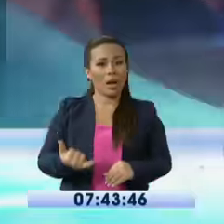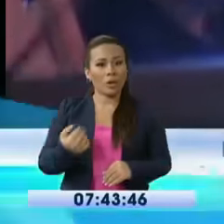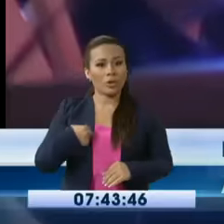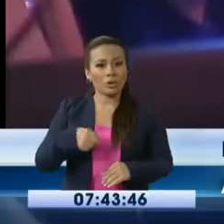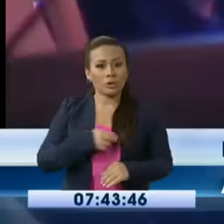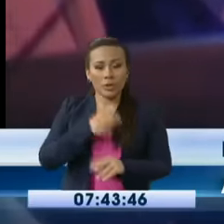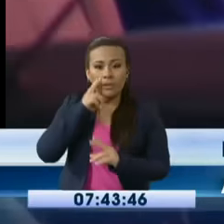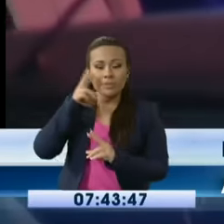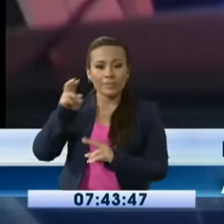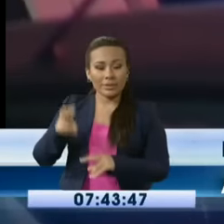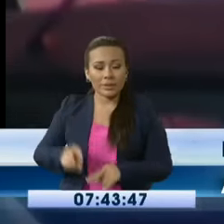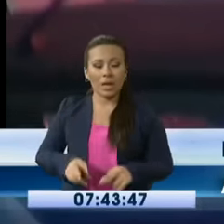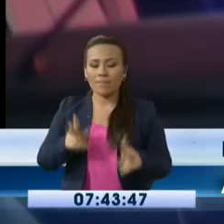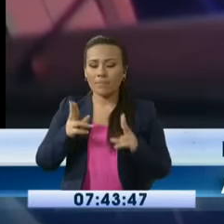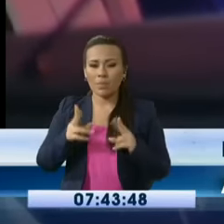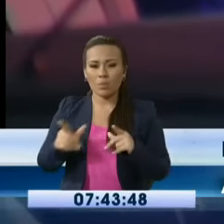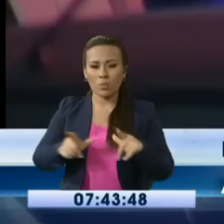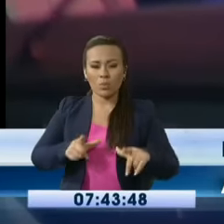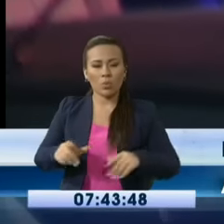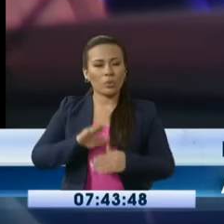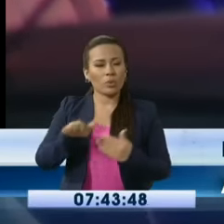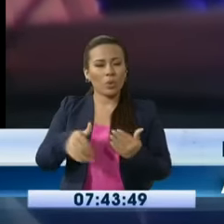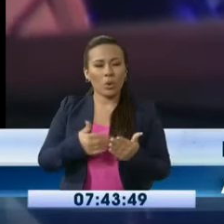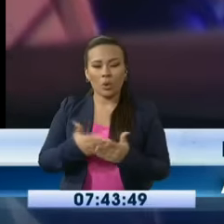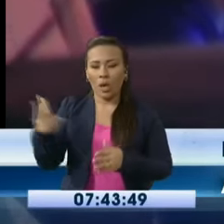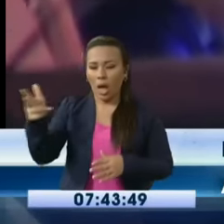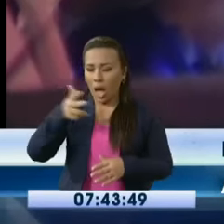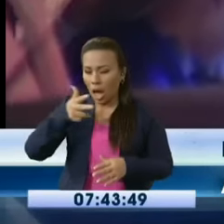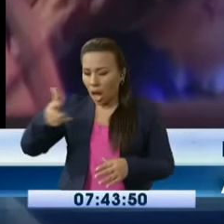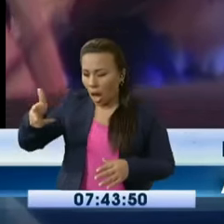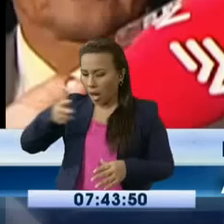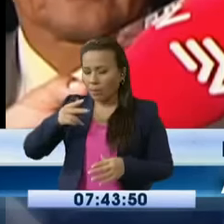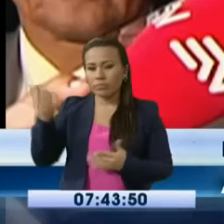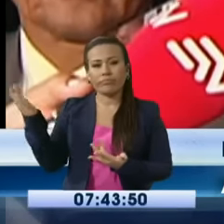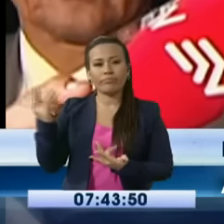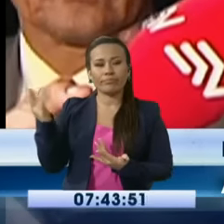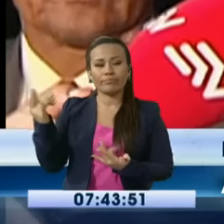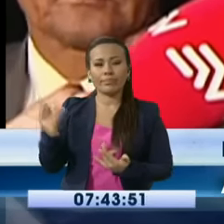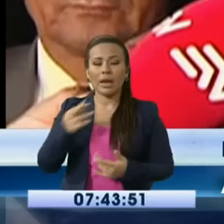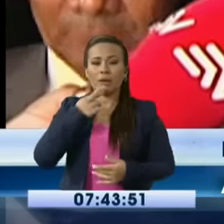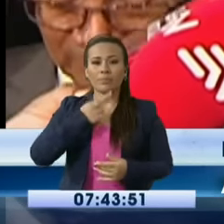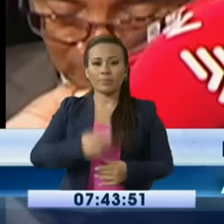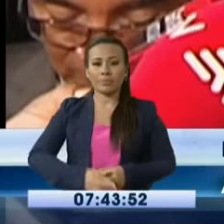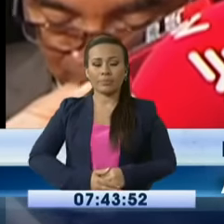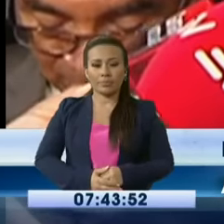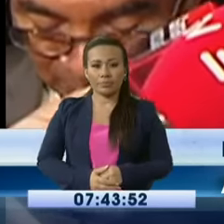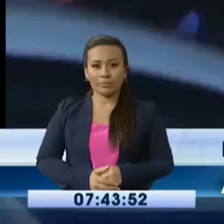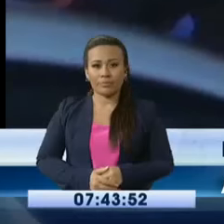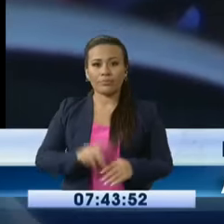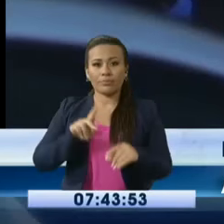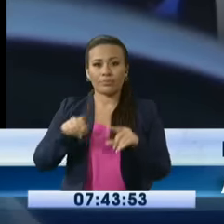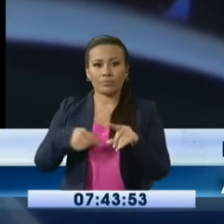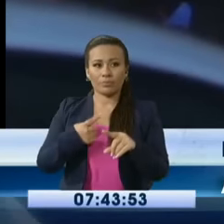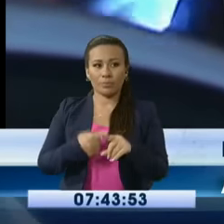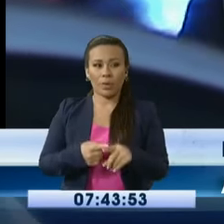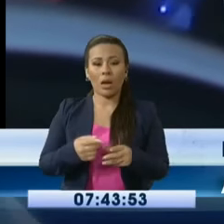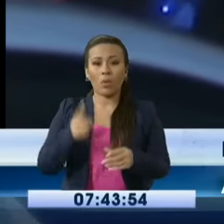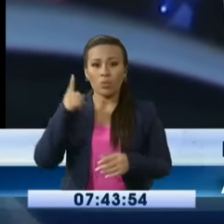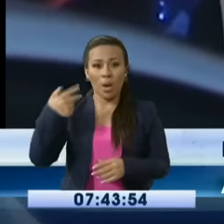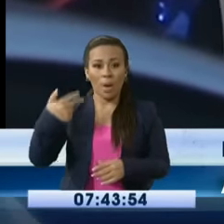este momento. Hay unas cámaras, pero en todo caso vamos a esperar. Nos vamos a esperar que las investigaciones den los resultados. Un disparo a la altura